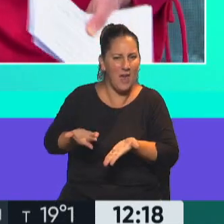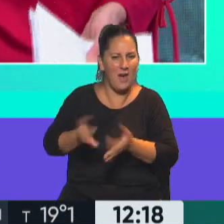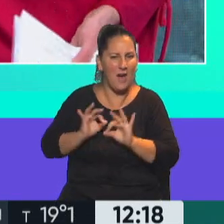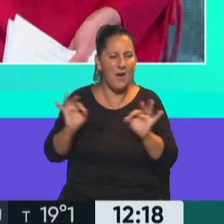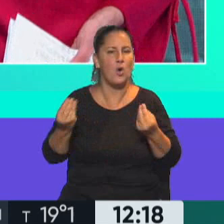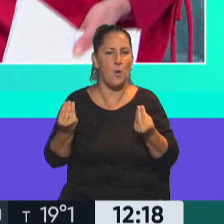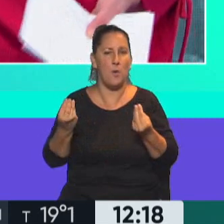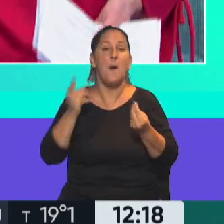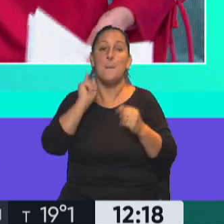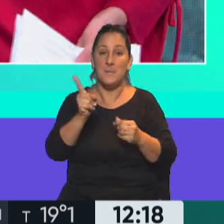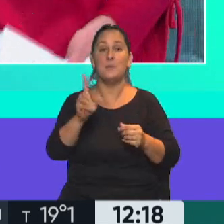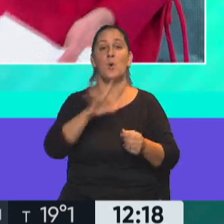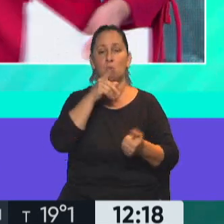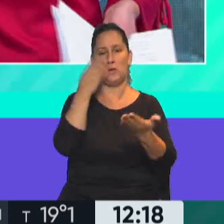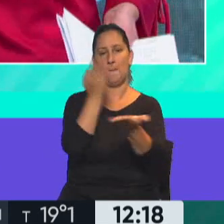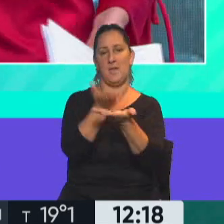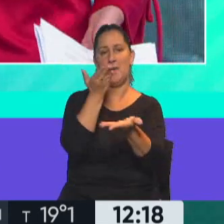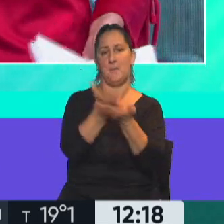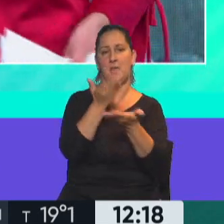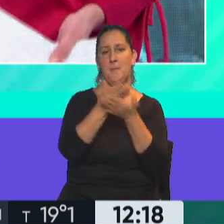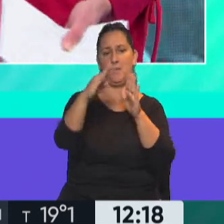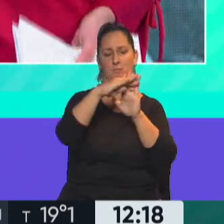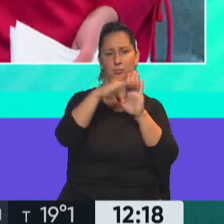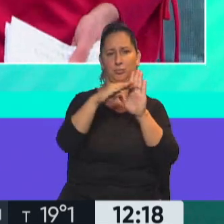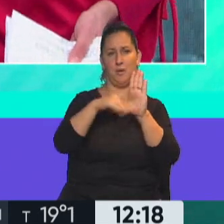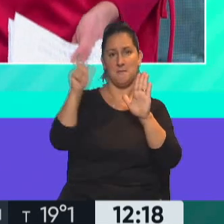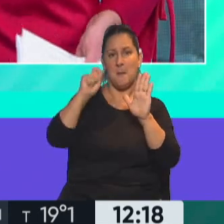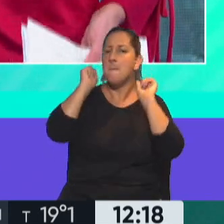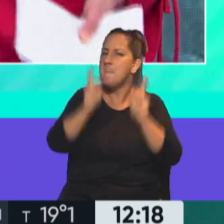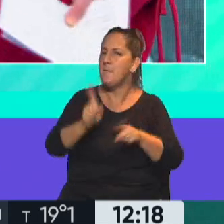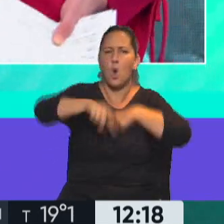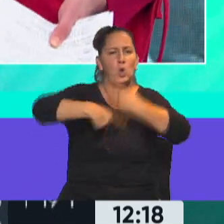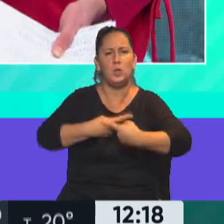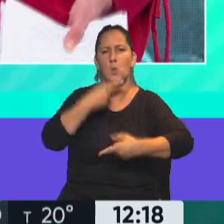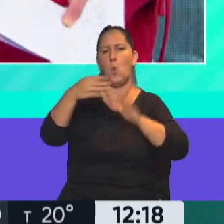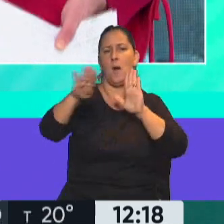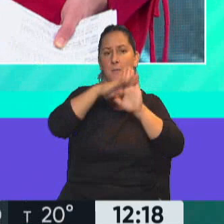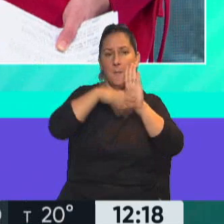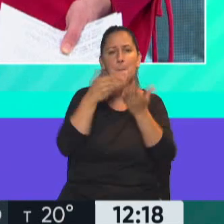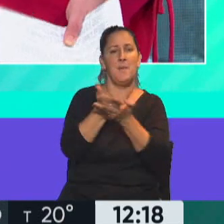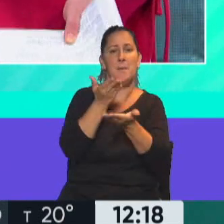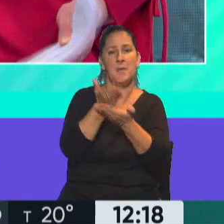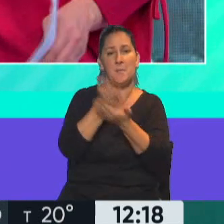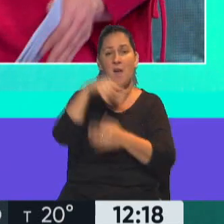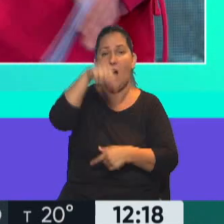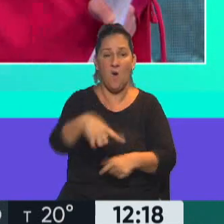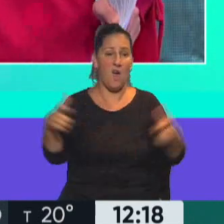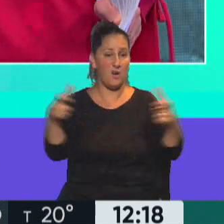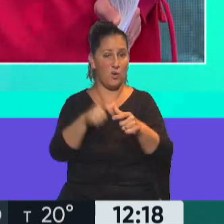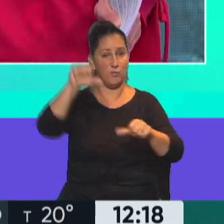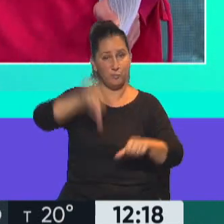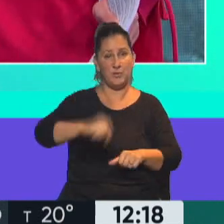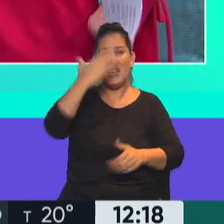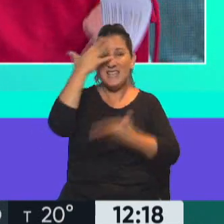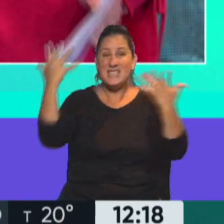a las demandas que ya presentó Rusia hace varios meses, que siguen siendo las mismas. Lamentablemente, un nuevo fracaso. Estamos hablando de 15 días